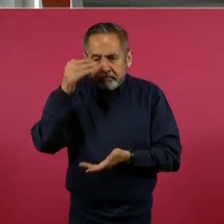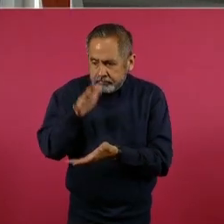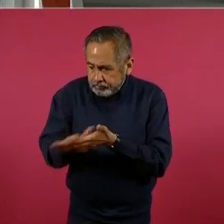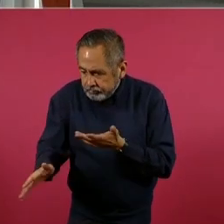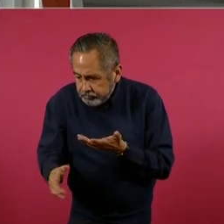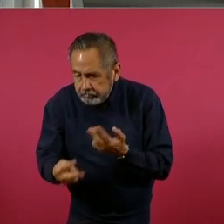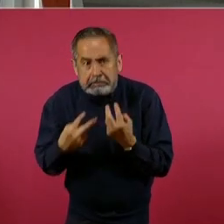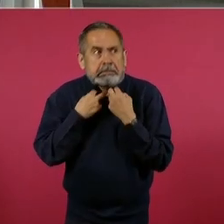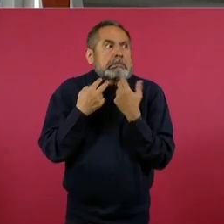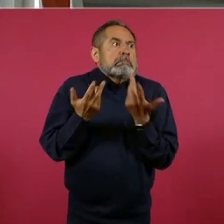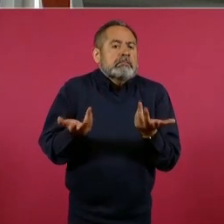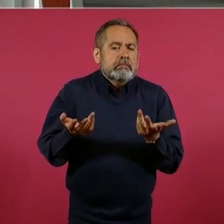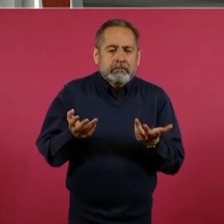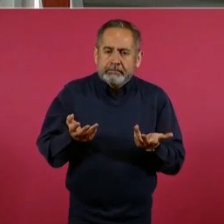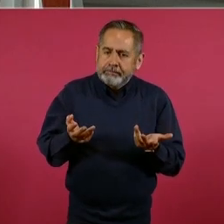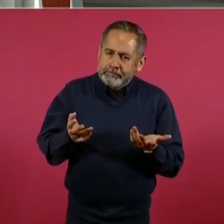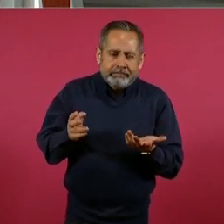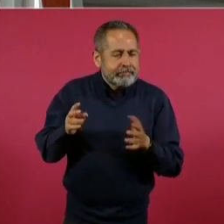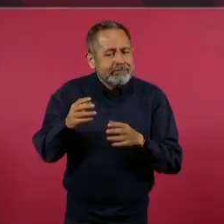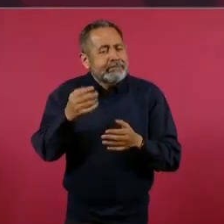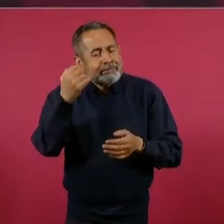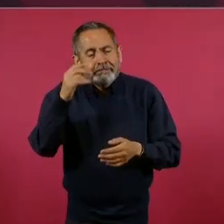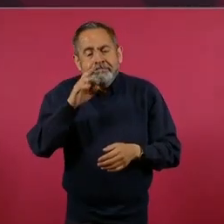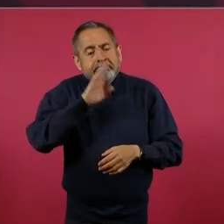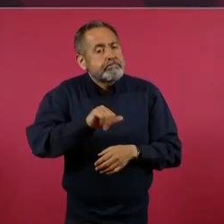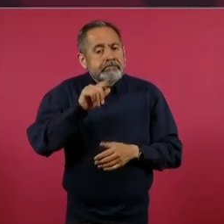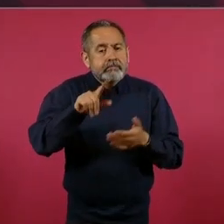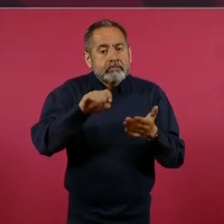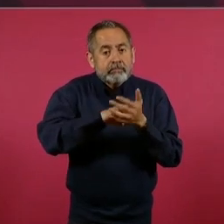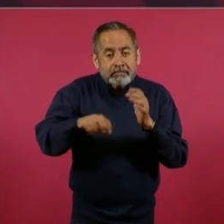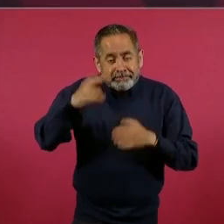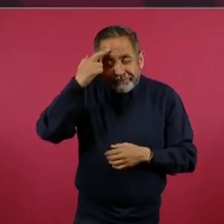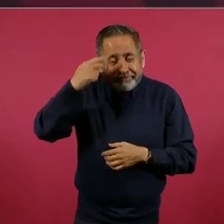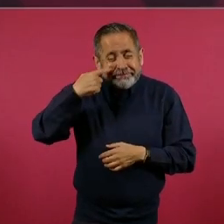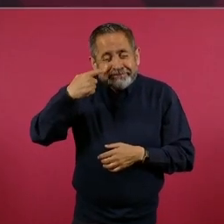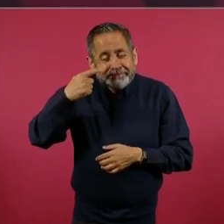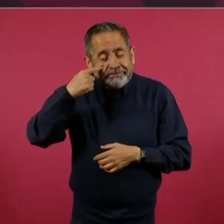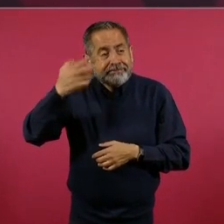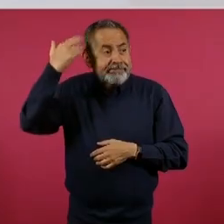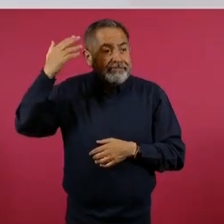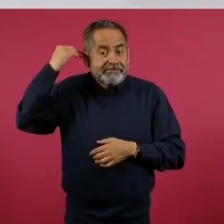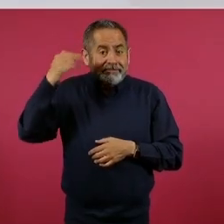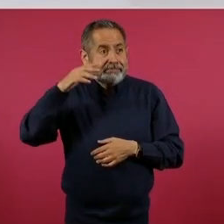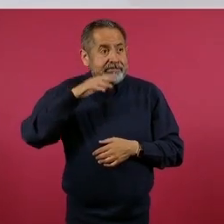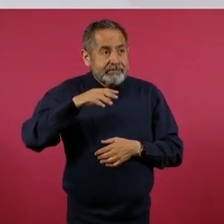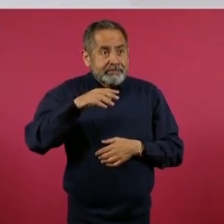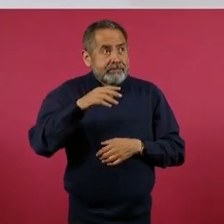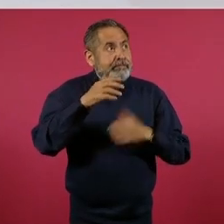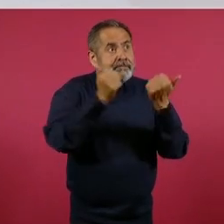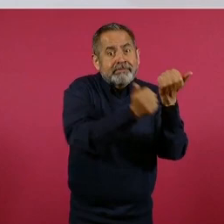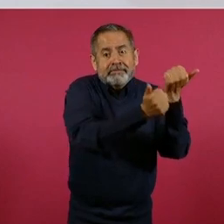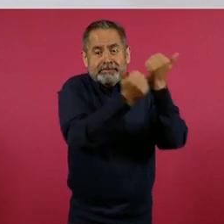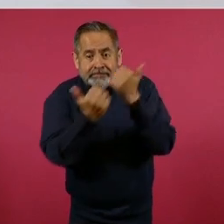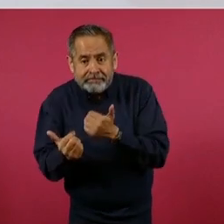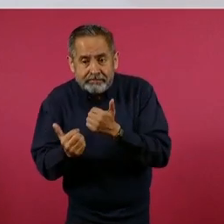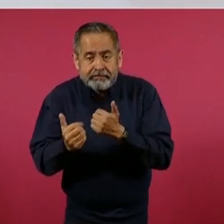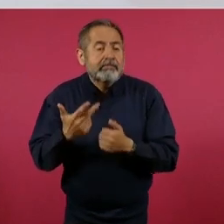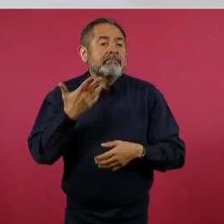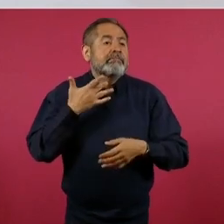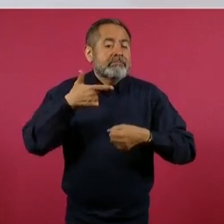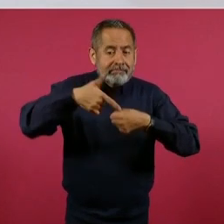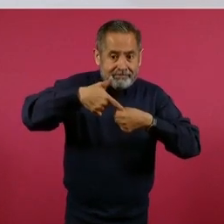llegó a importar hasta el 80% de las gasolinas que